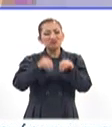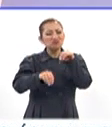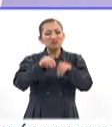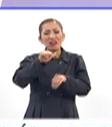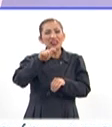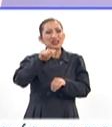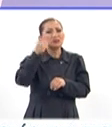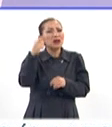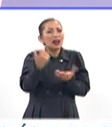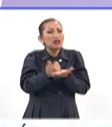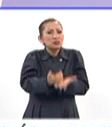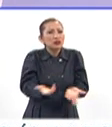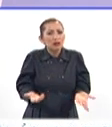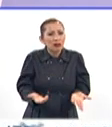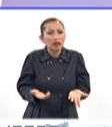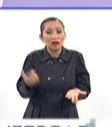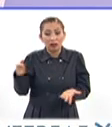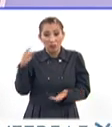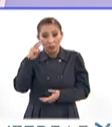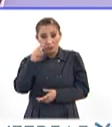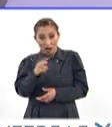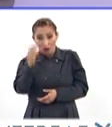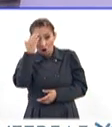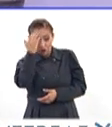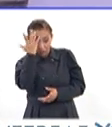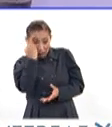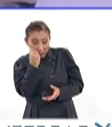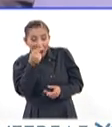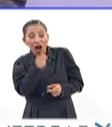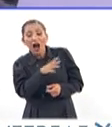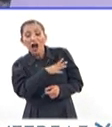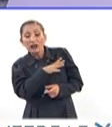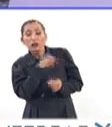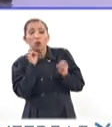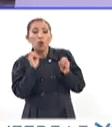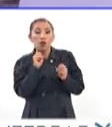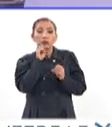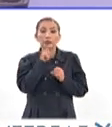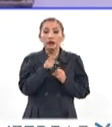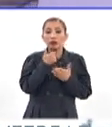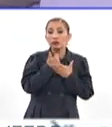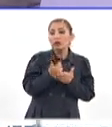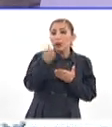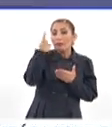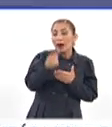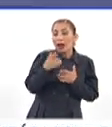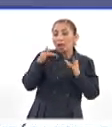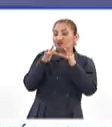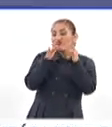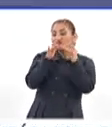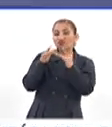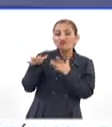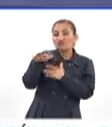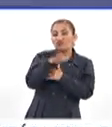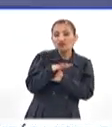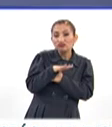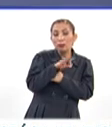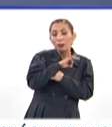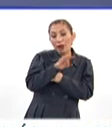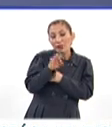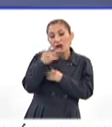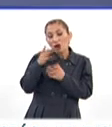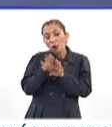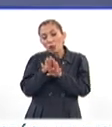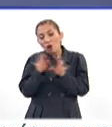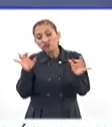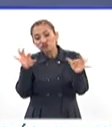este atlas? Es decir, ¿es únicamente desde una perspectiva del conocimiento o precisamente es también una red de conexión donde puede haber